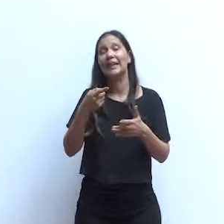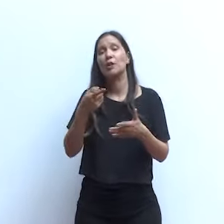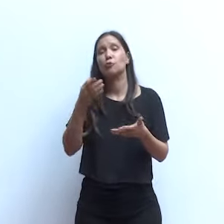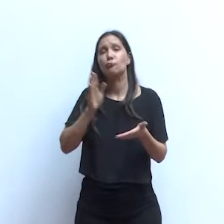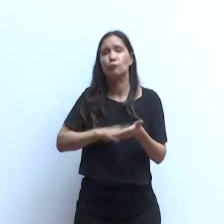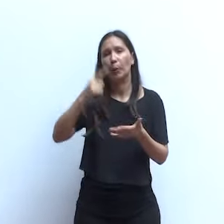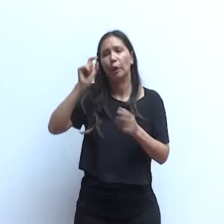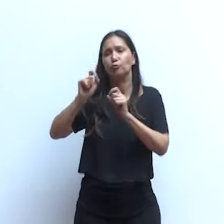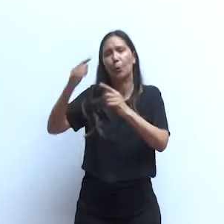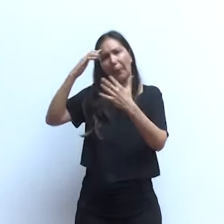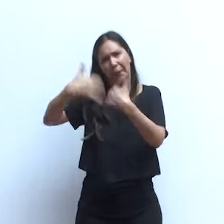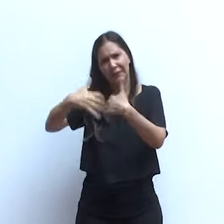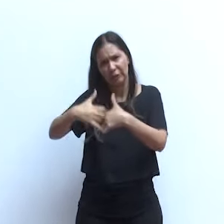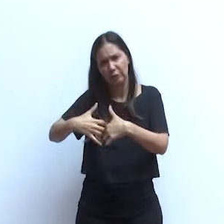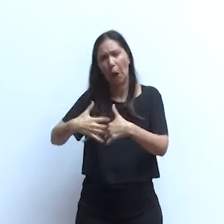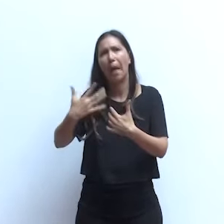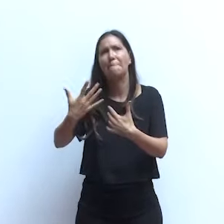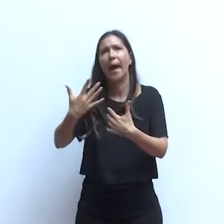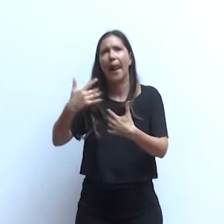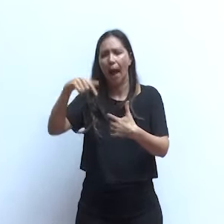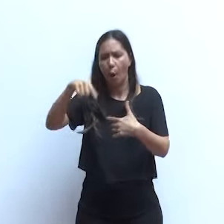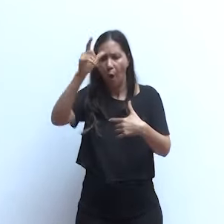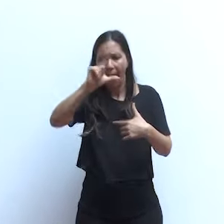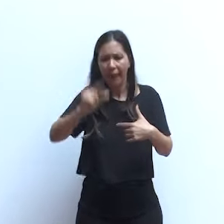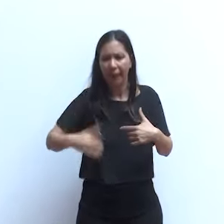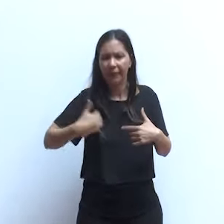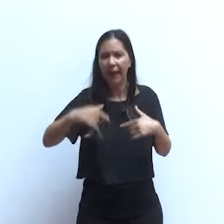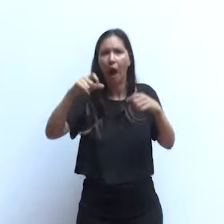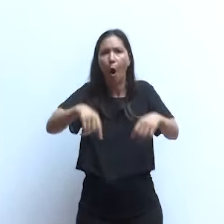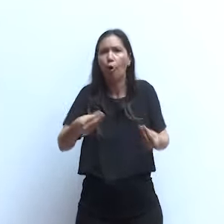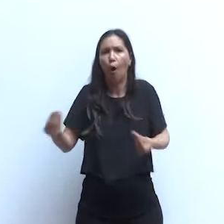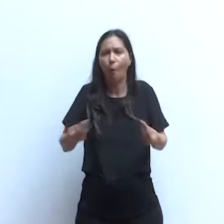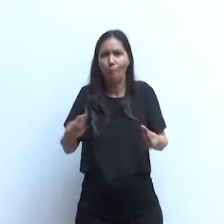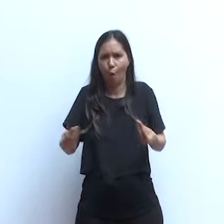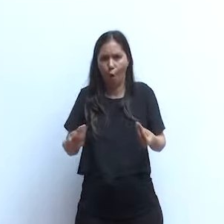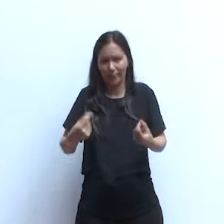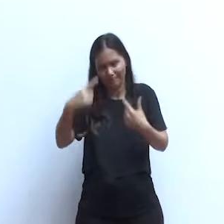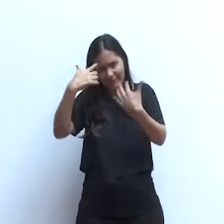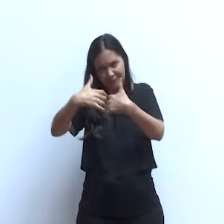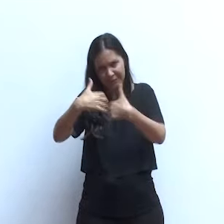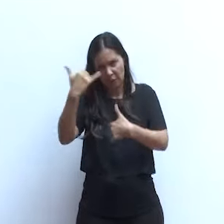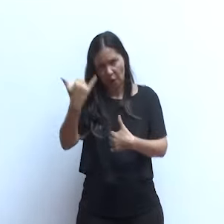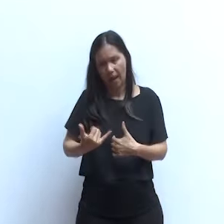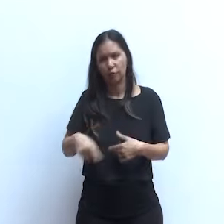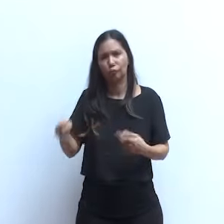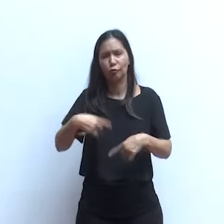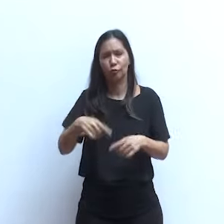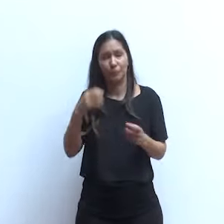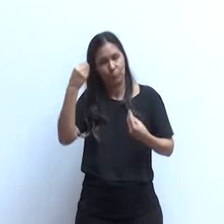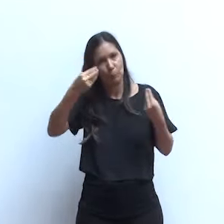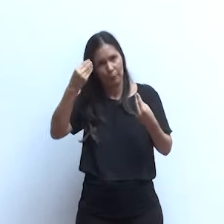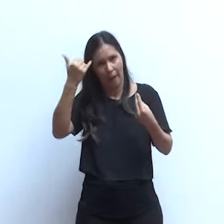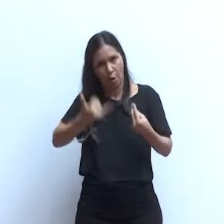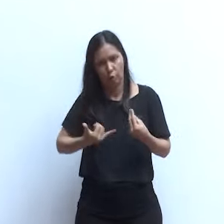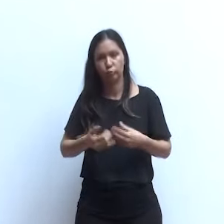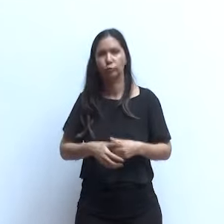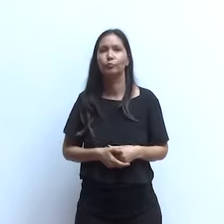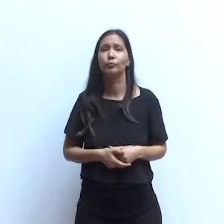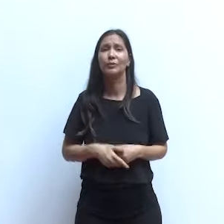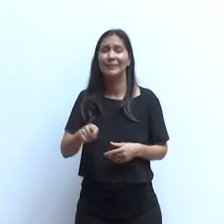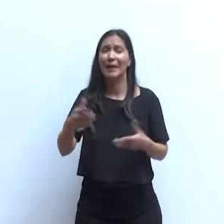de sus reflexiones para pensar la Argentina que nos toca no la Argentina que nos desvela una de las palabras por supuesto entonces de del